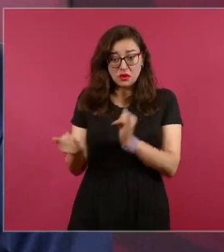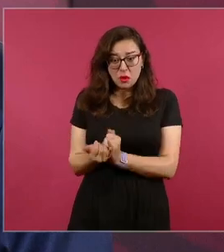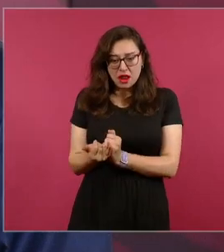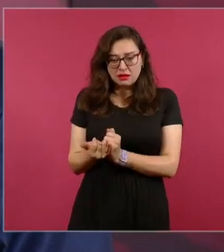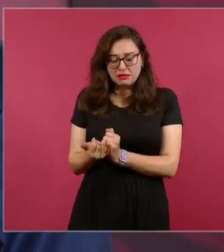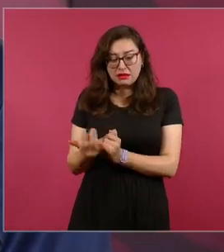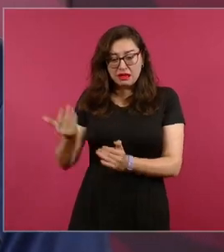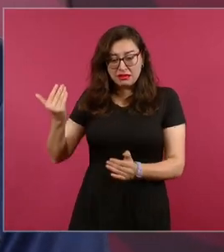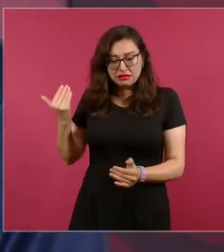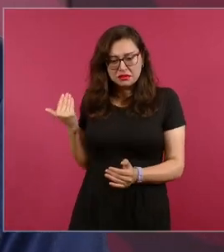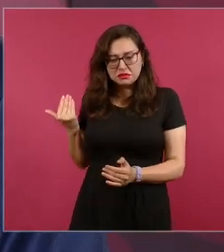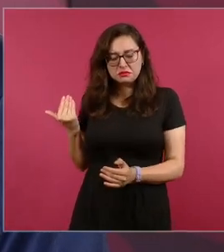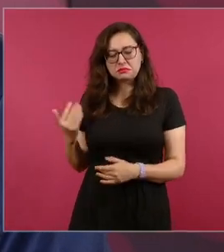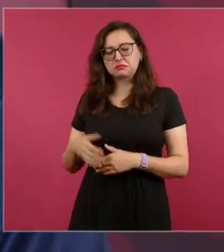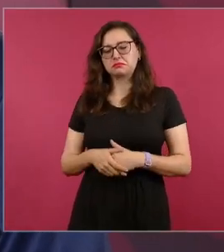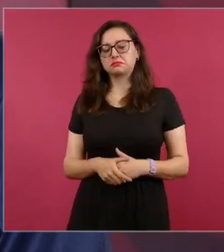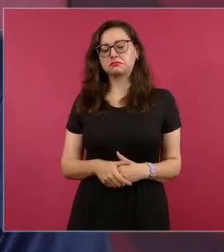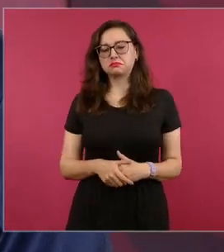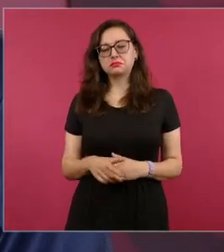marcha atrás.